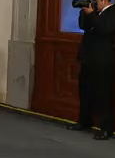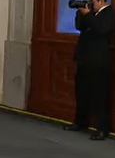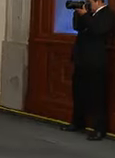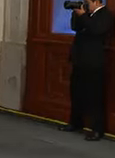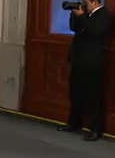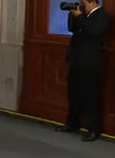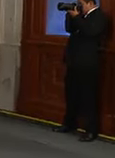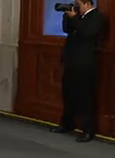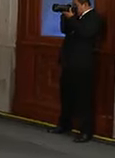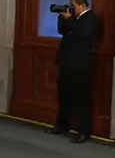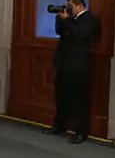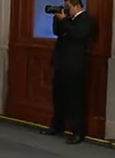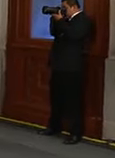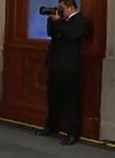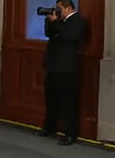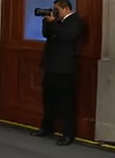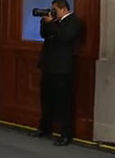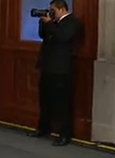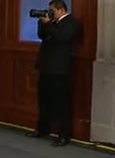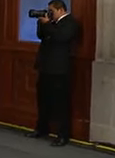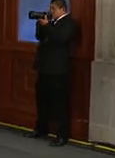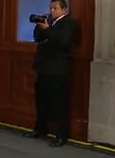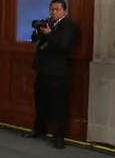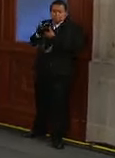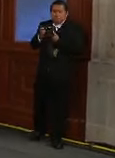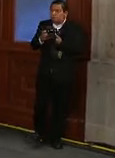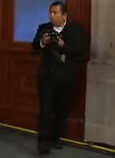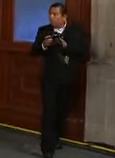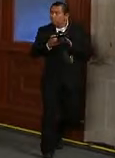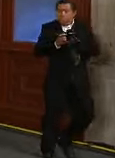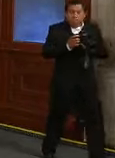media. Sí, algunos.